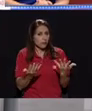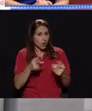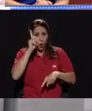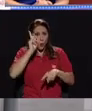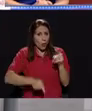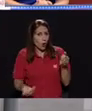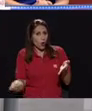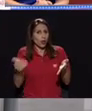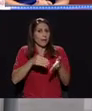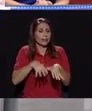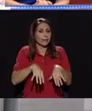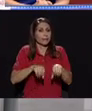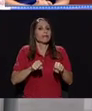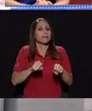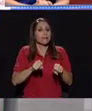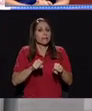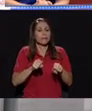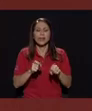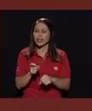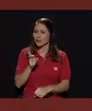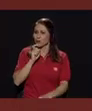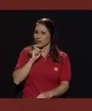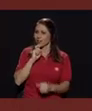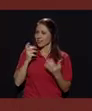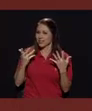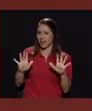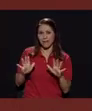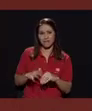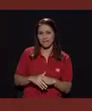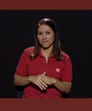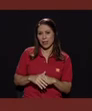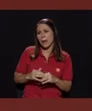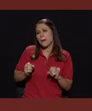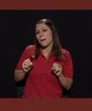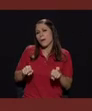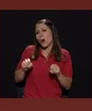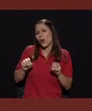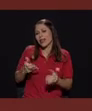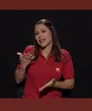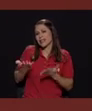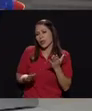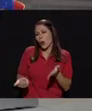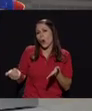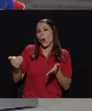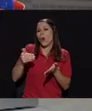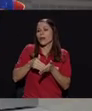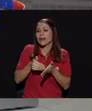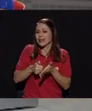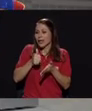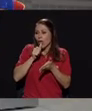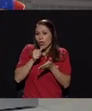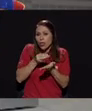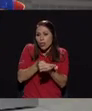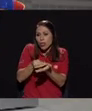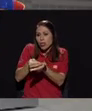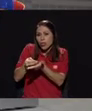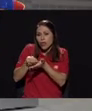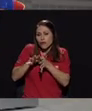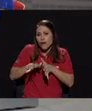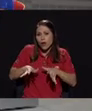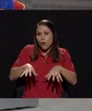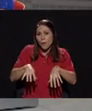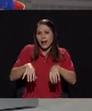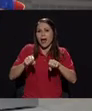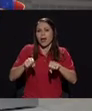¿no pueden ser recuperados de alguna manera? Es muy difícil ya. Podrían ser recuperados, pero